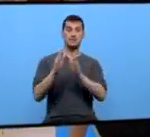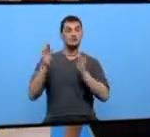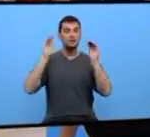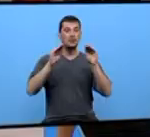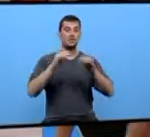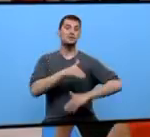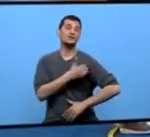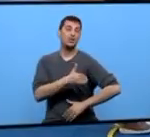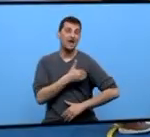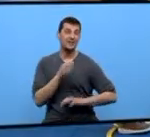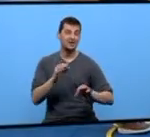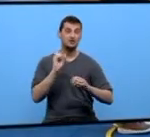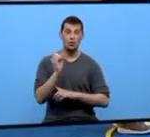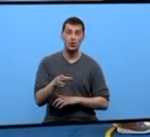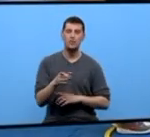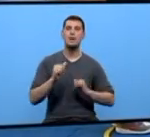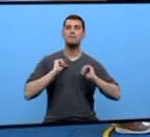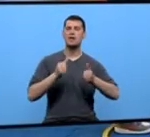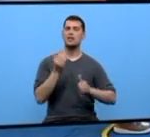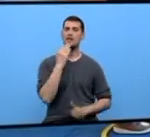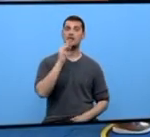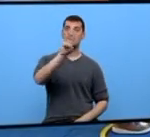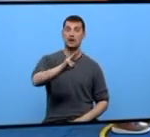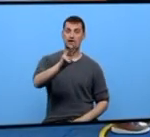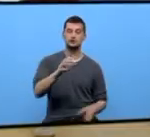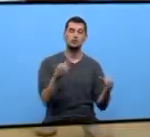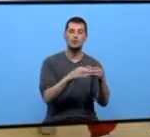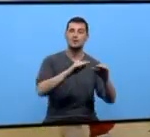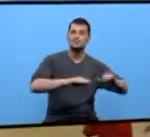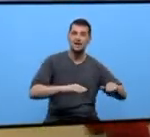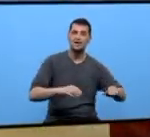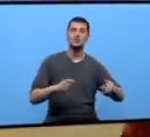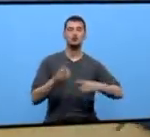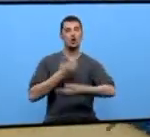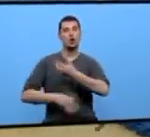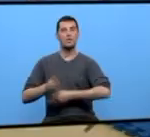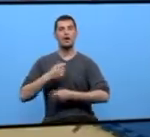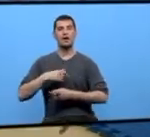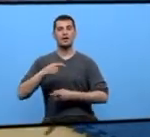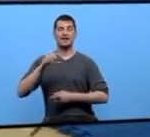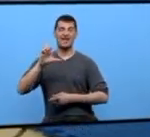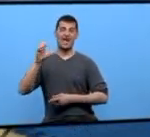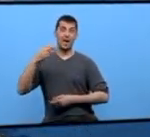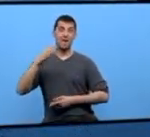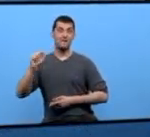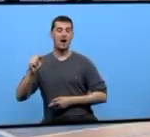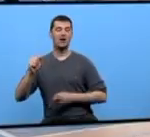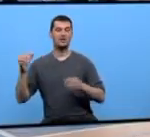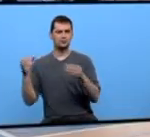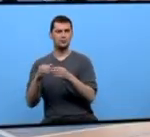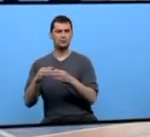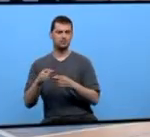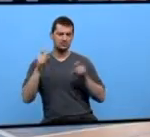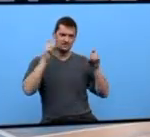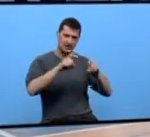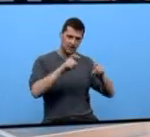Baloncesto do Estudante comezan cos 3 anos. Co grupo dos máis pequenos colaboran xogadores do equipo da Liga EVA. Intentamos desenvolver un poquinho